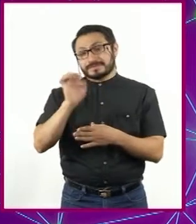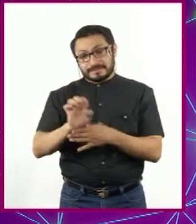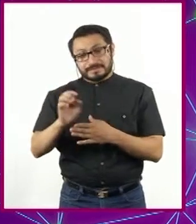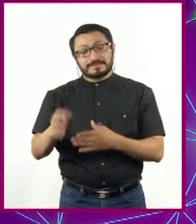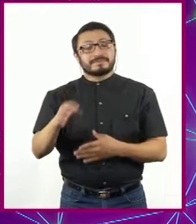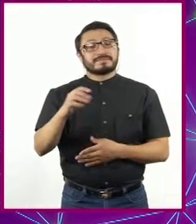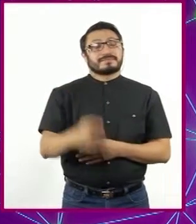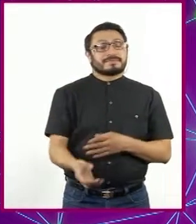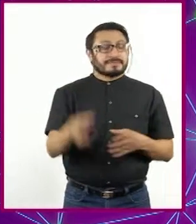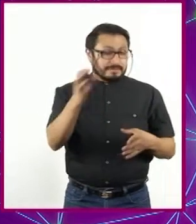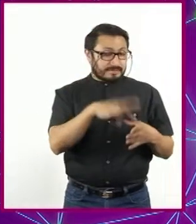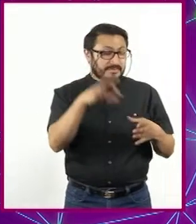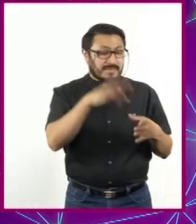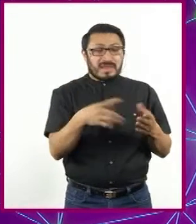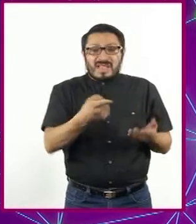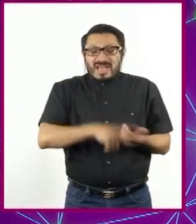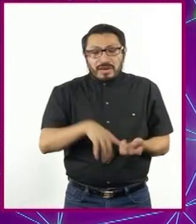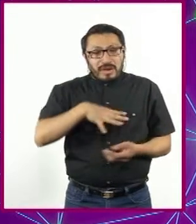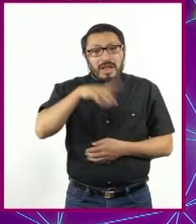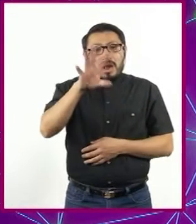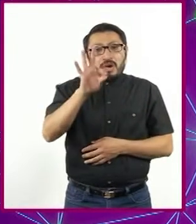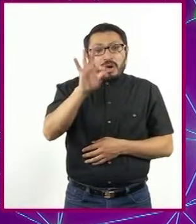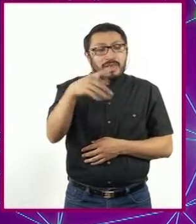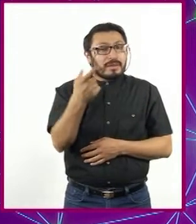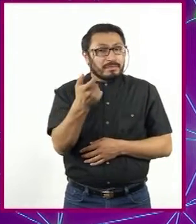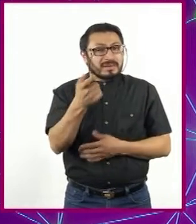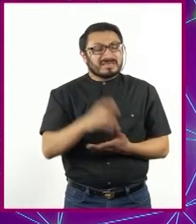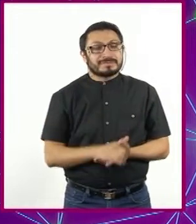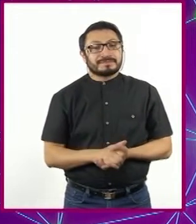la alcancía contiene 40 pesos.